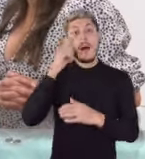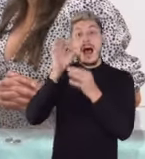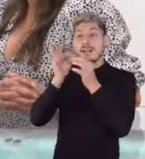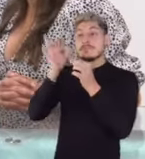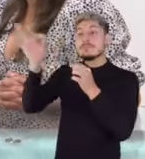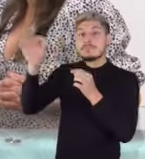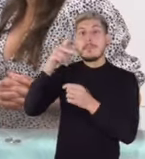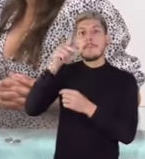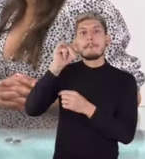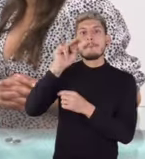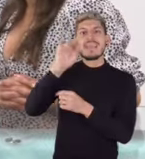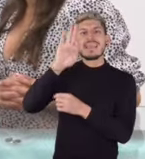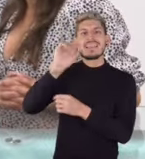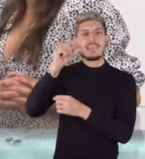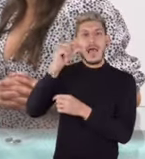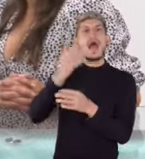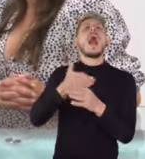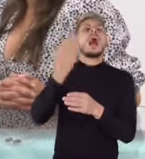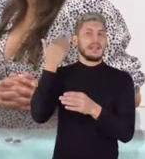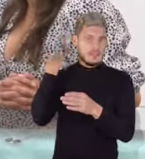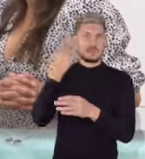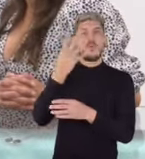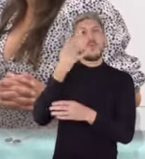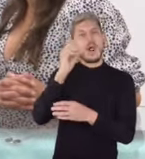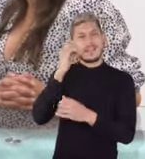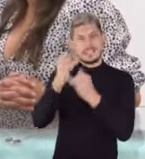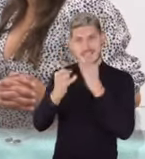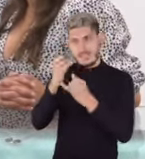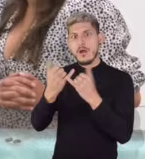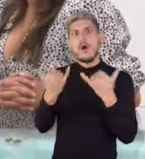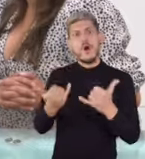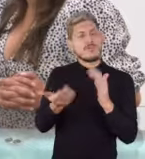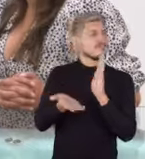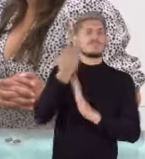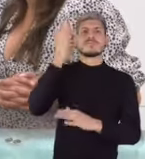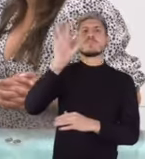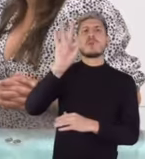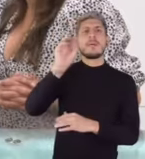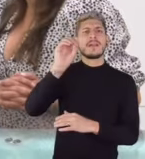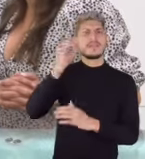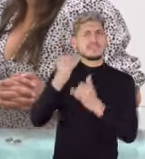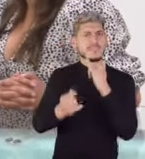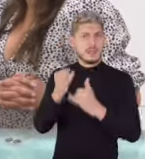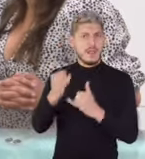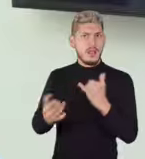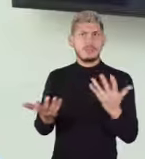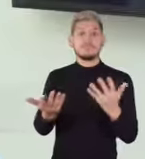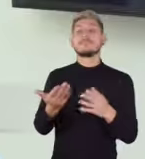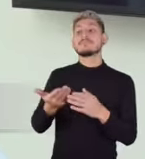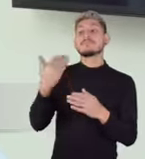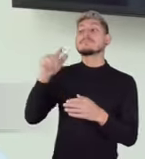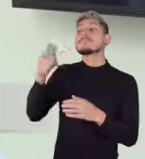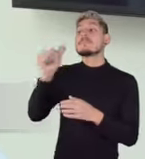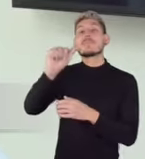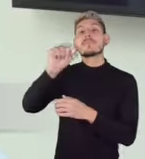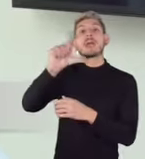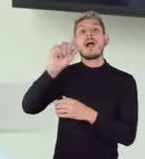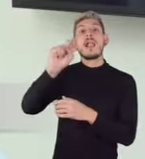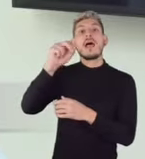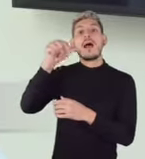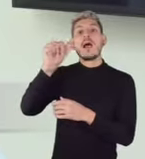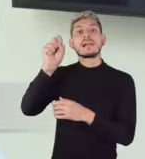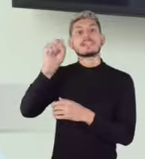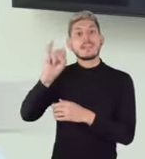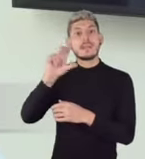antes también se pagaba 45, 50, ahora está ya en 90 centavos, en el caso de Alangací estaba 35, en el Tingo, por